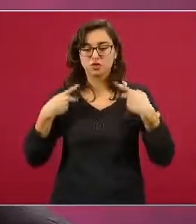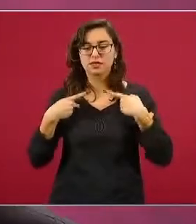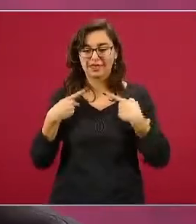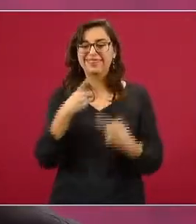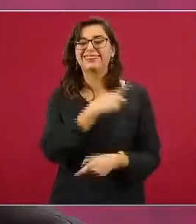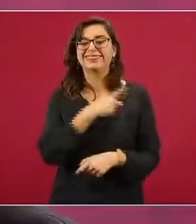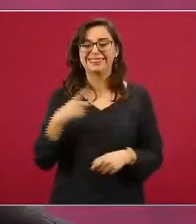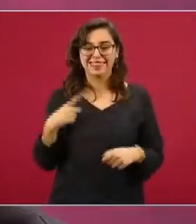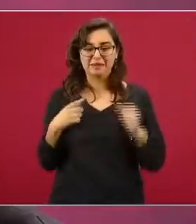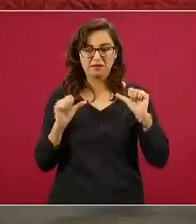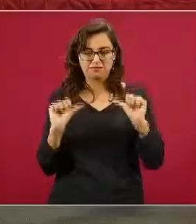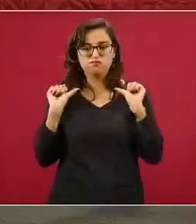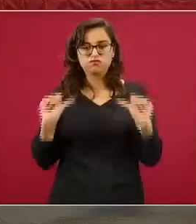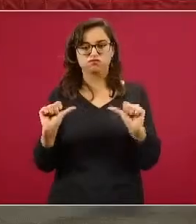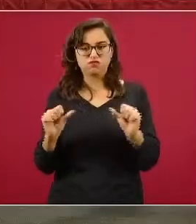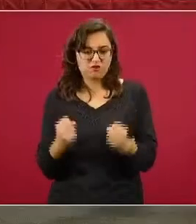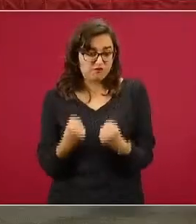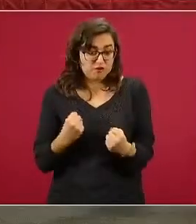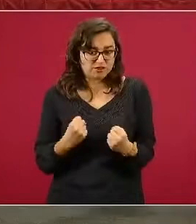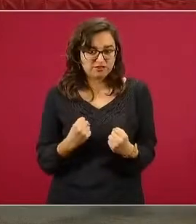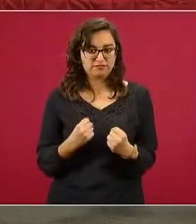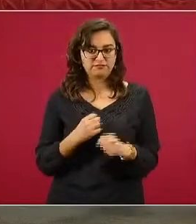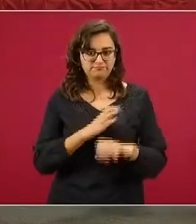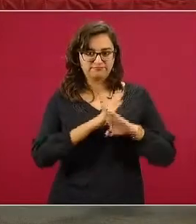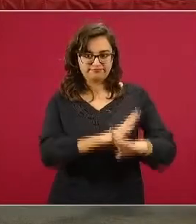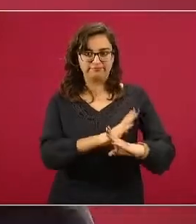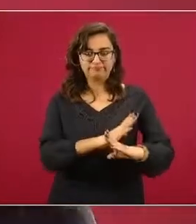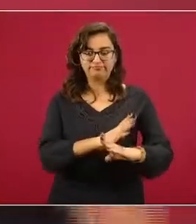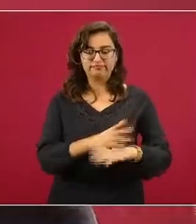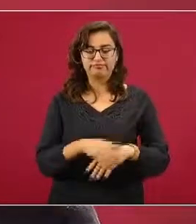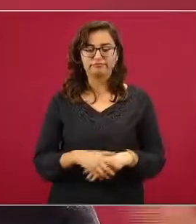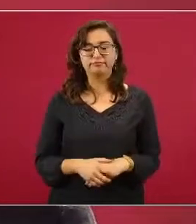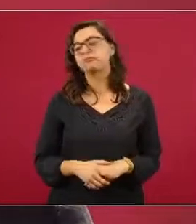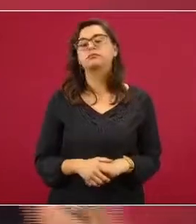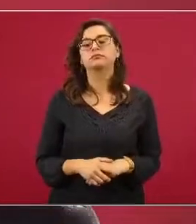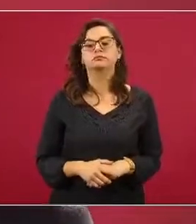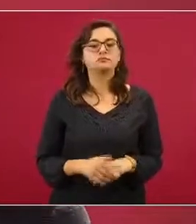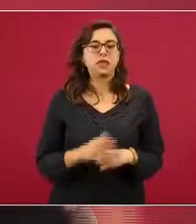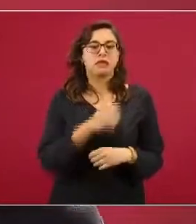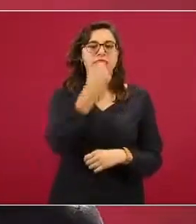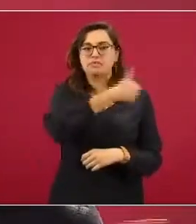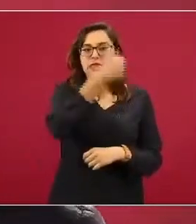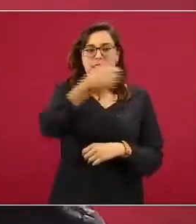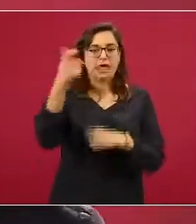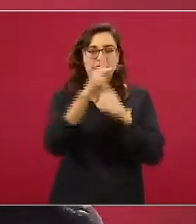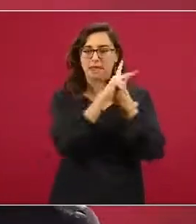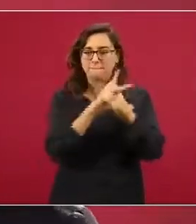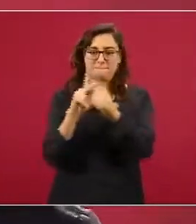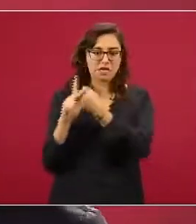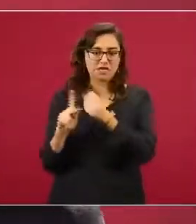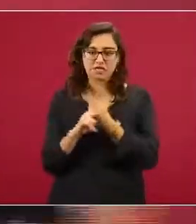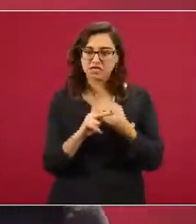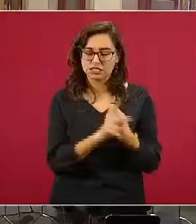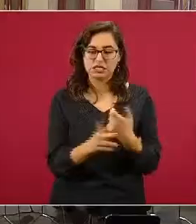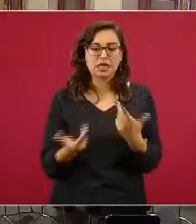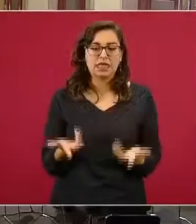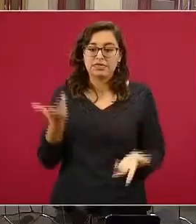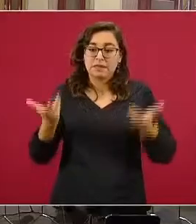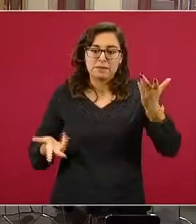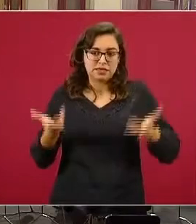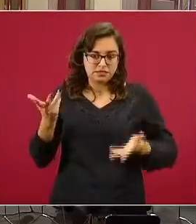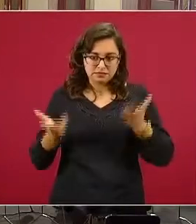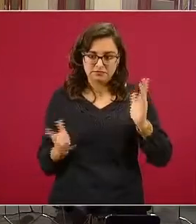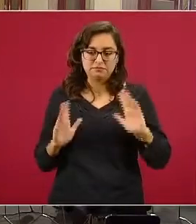lo que bastaría que fuera inmune de la población, de cada lugar, ¿no? Depende obviamente de qué